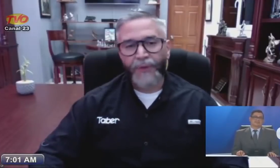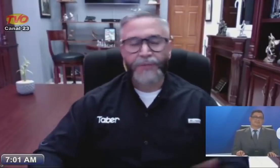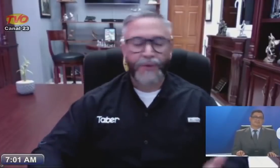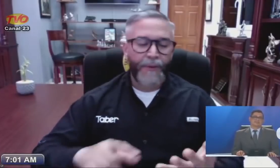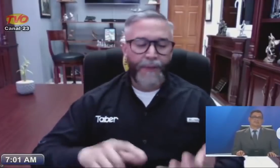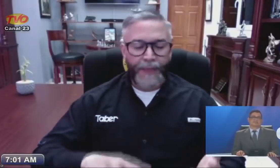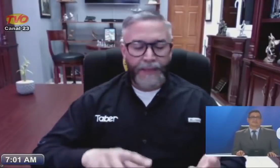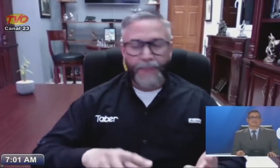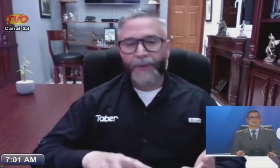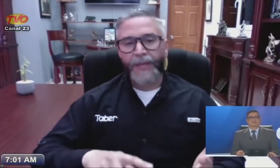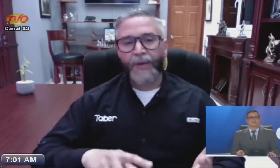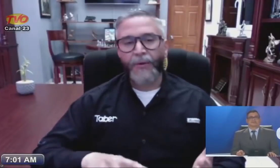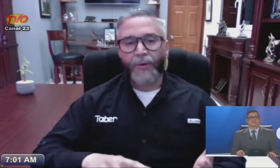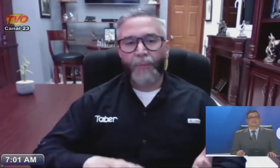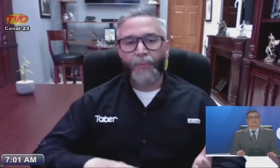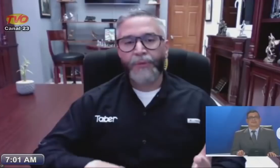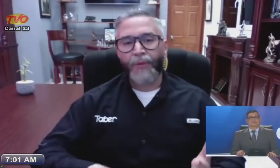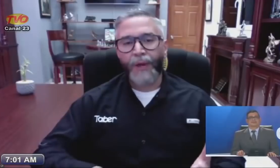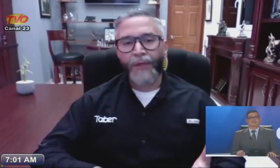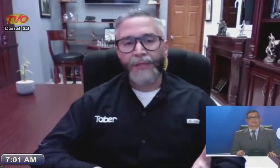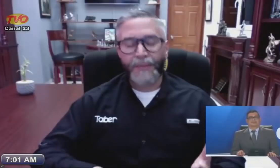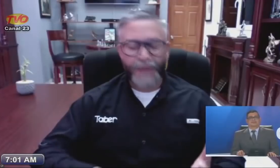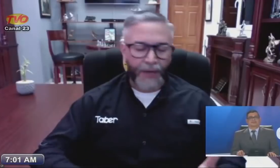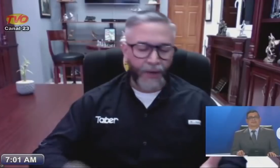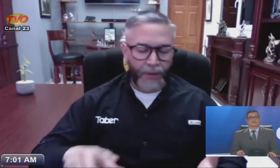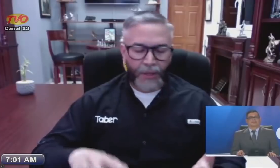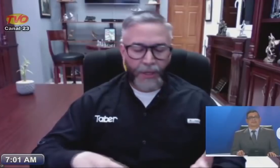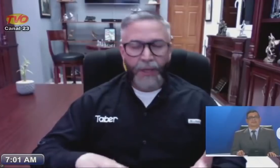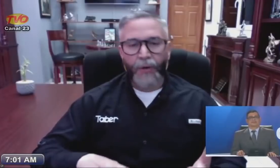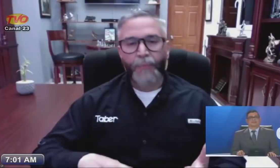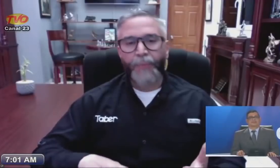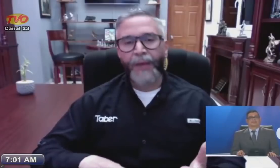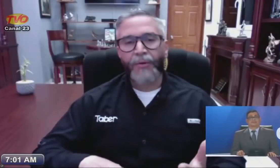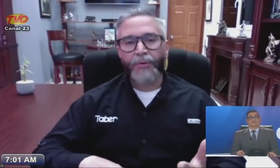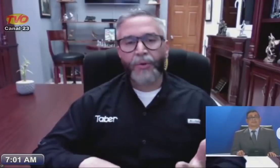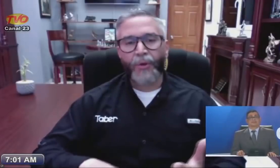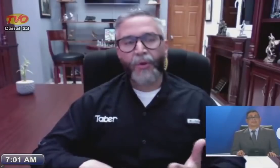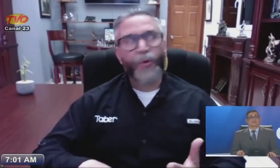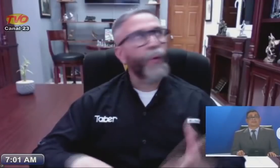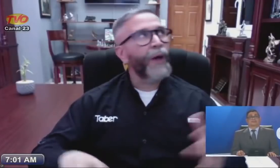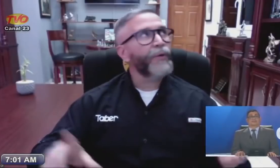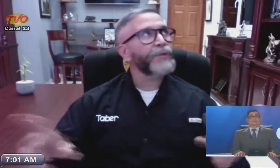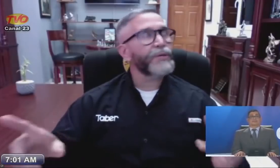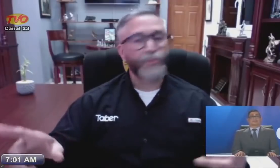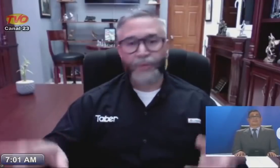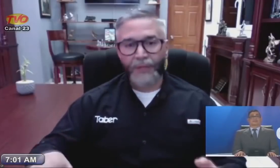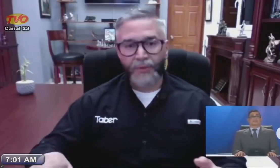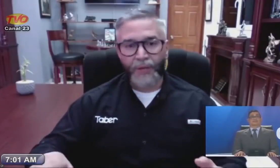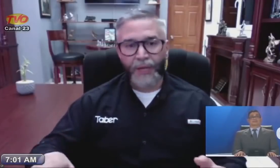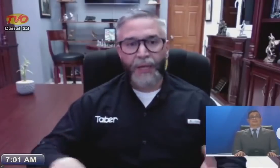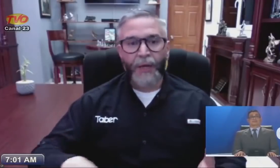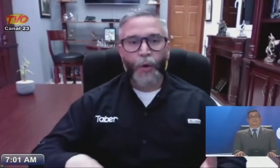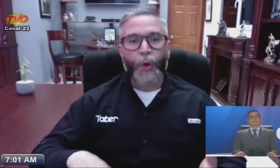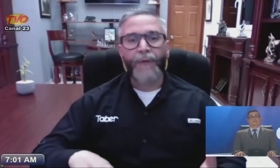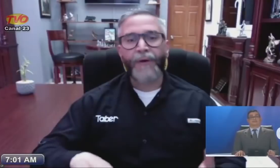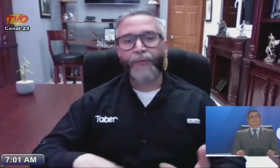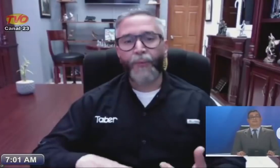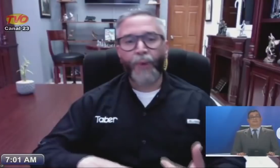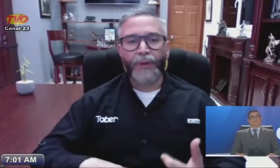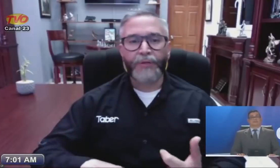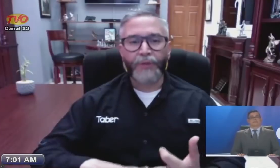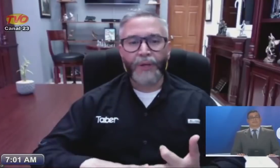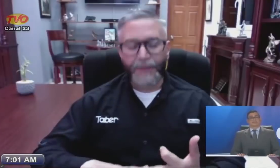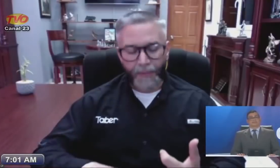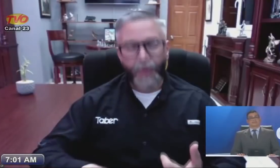nuestro edificio se perdieron computadoras del seminario rompieron todos los cuadros y asunto dentro de ahí jugaban